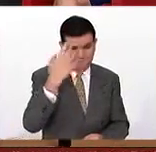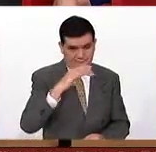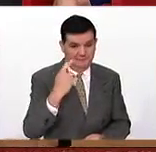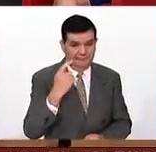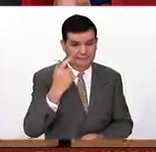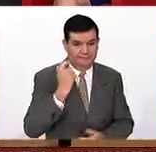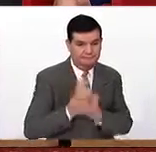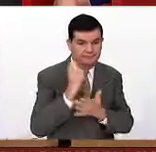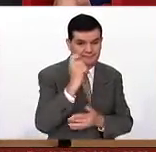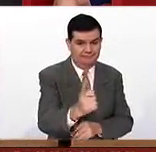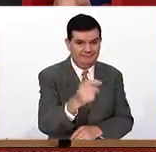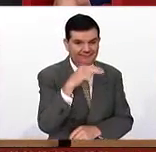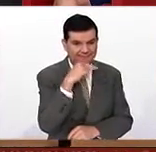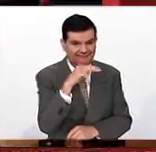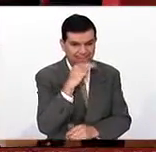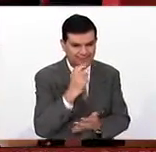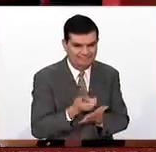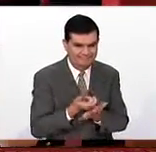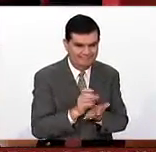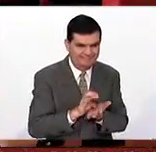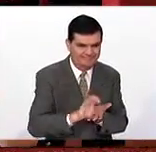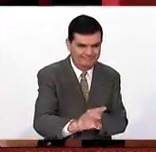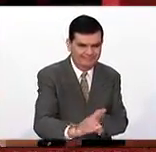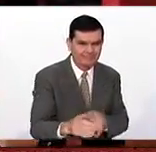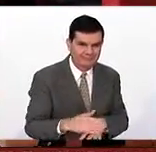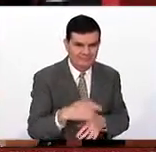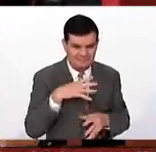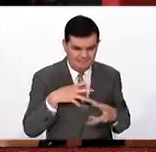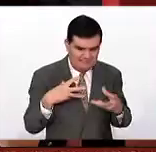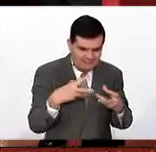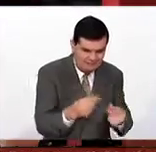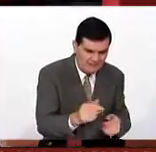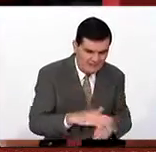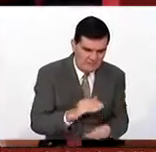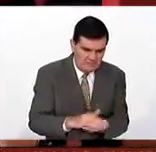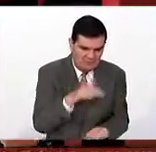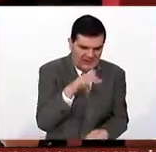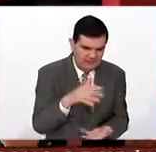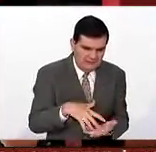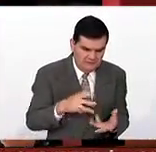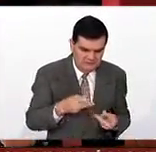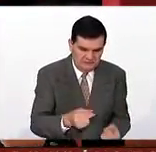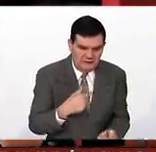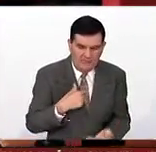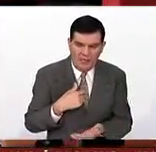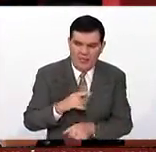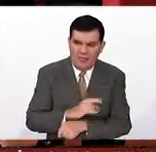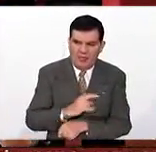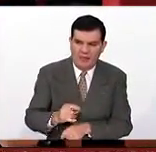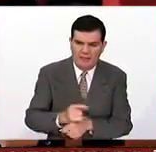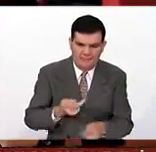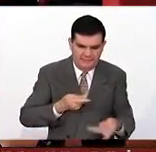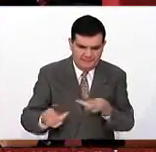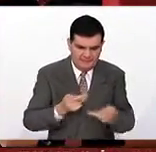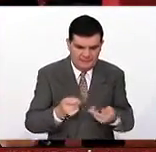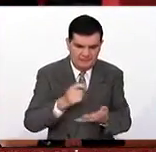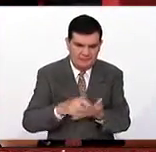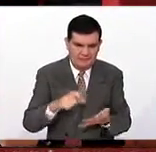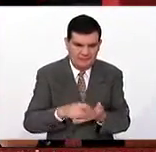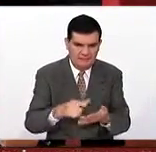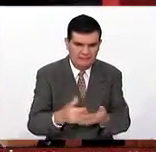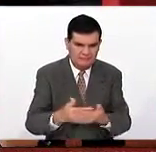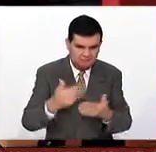una de las circunstancias que a veces hacen que gaste uno más y deja uno de planear las cosas